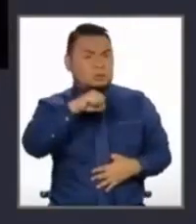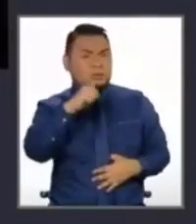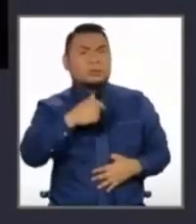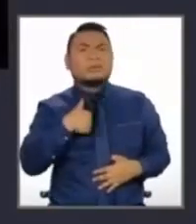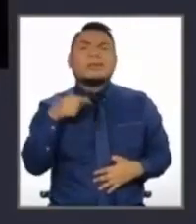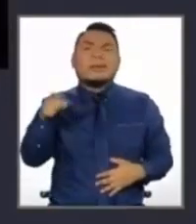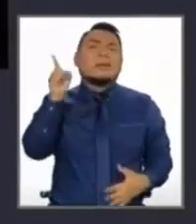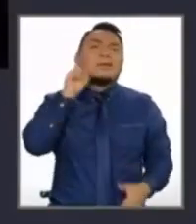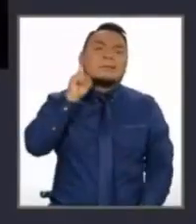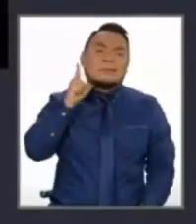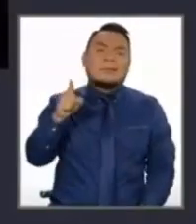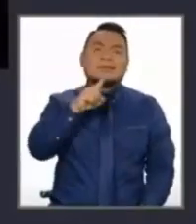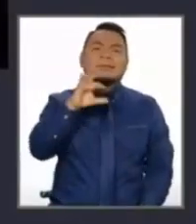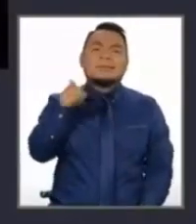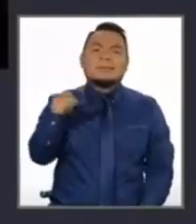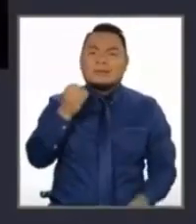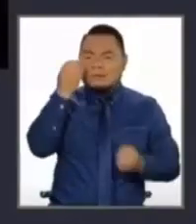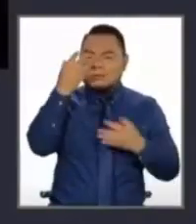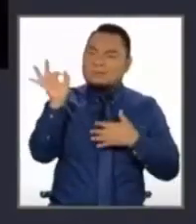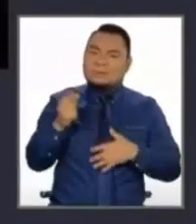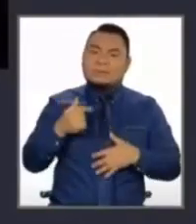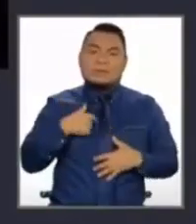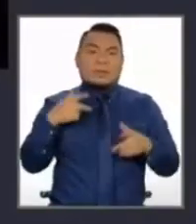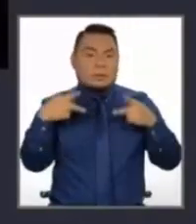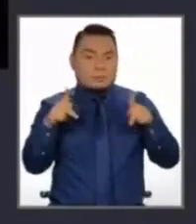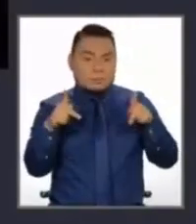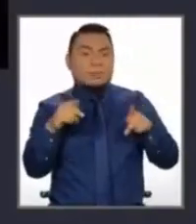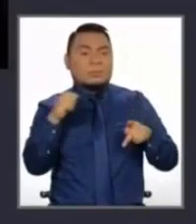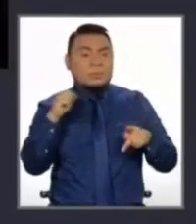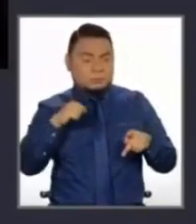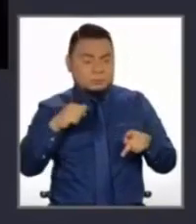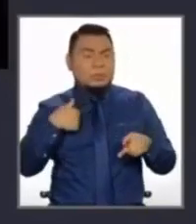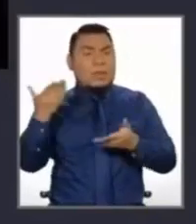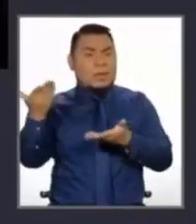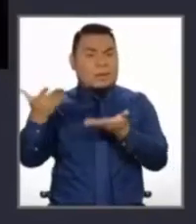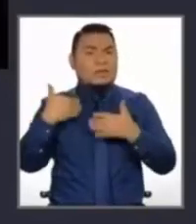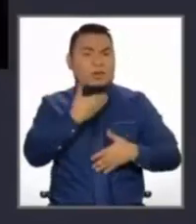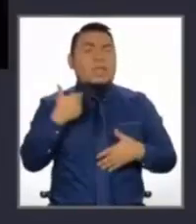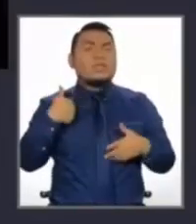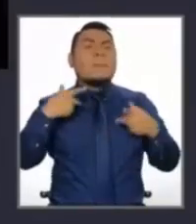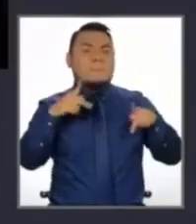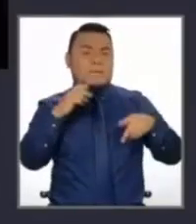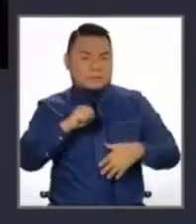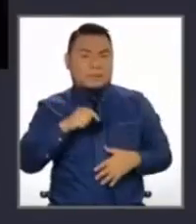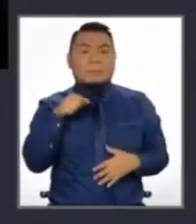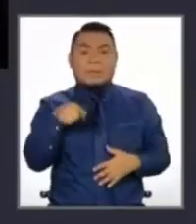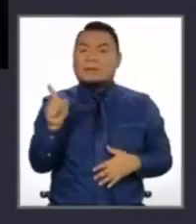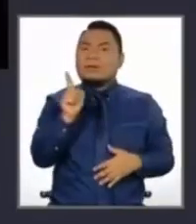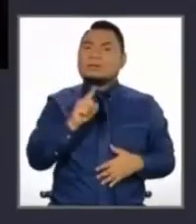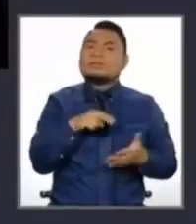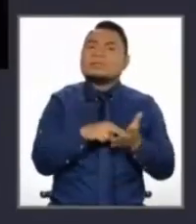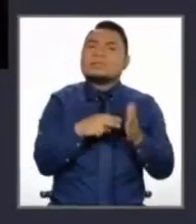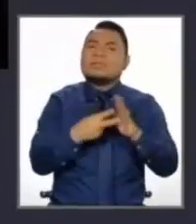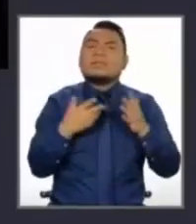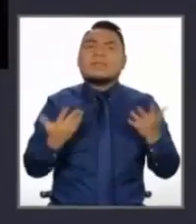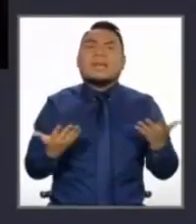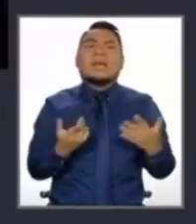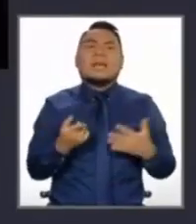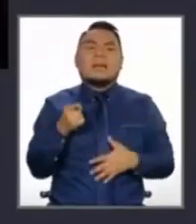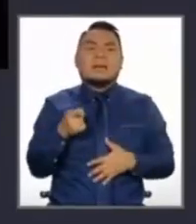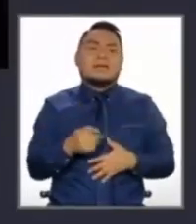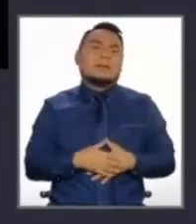no le han dado la información adecuada. Tengo licencia por vacaciones, pero esto no tiene nada que ver, señor